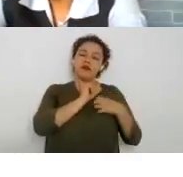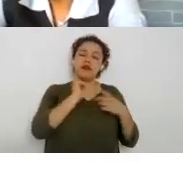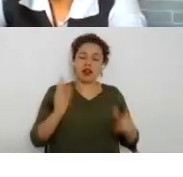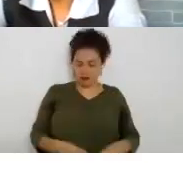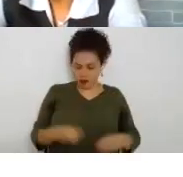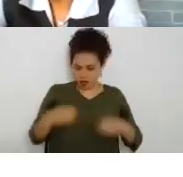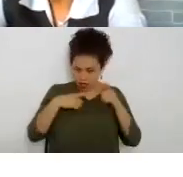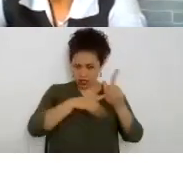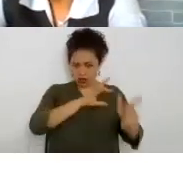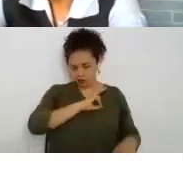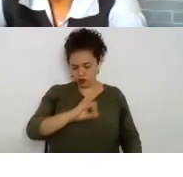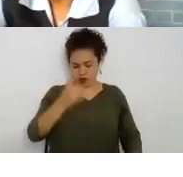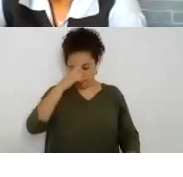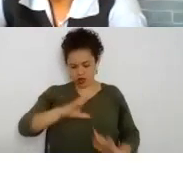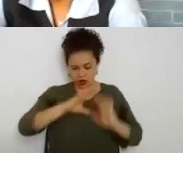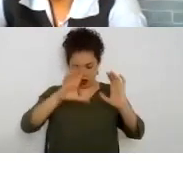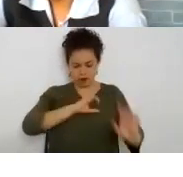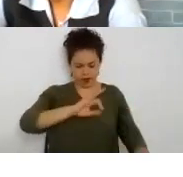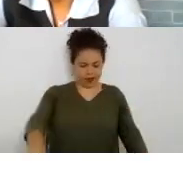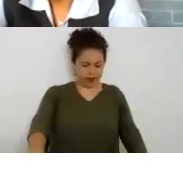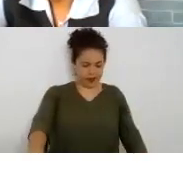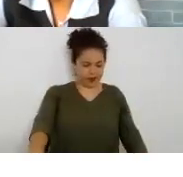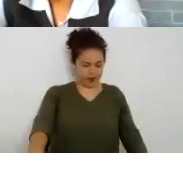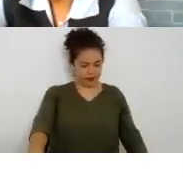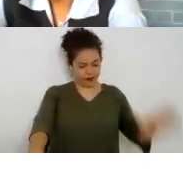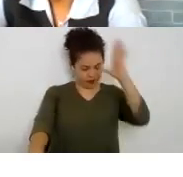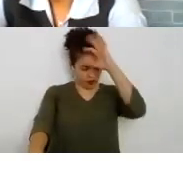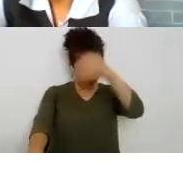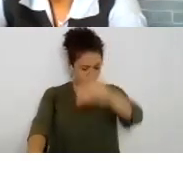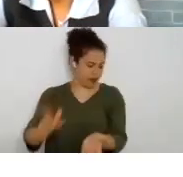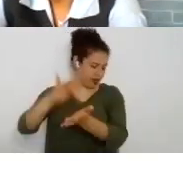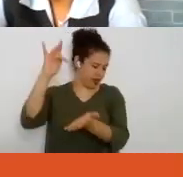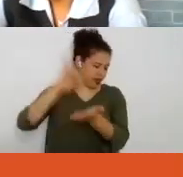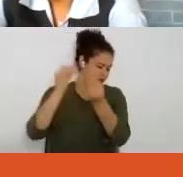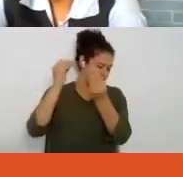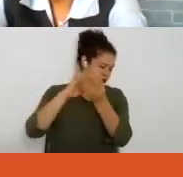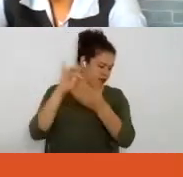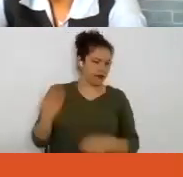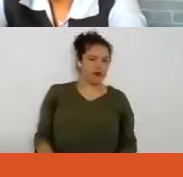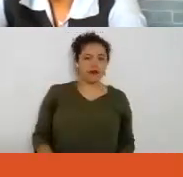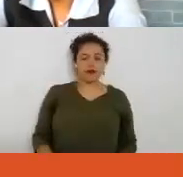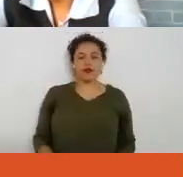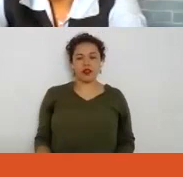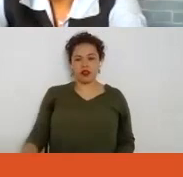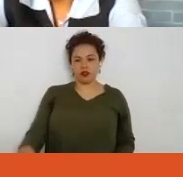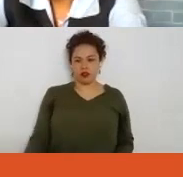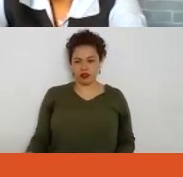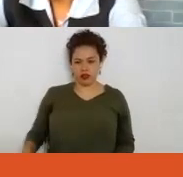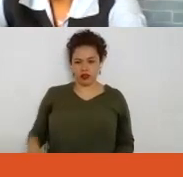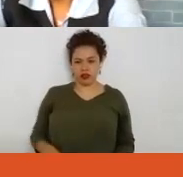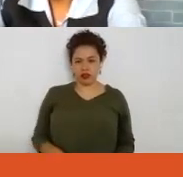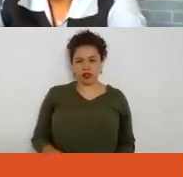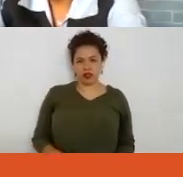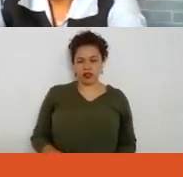vida, ¿de acuerdo? Ok, muchas gracias. Bien. Ahora llegamos, ya